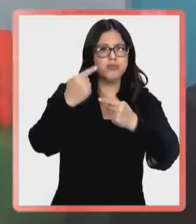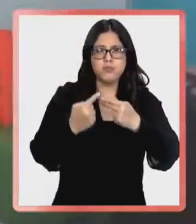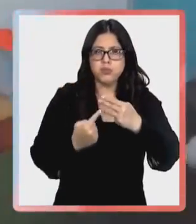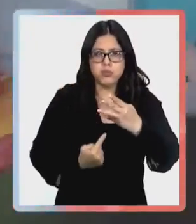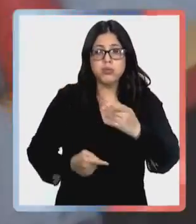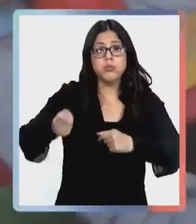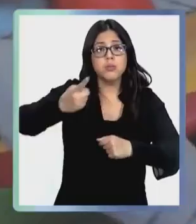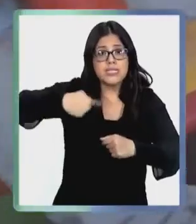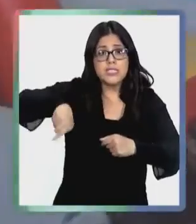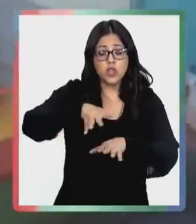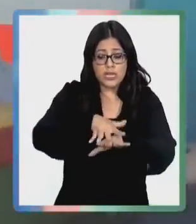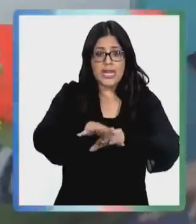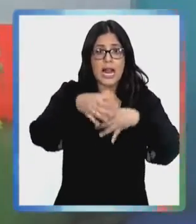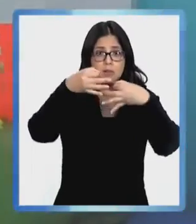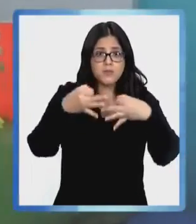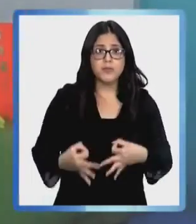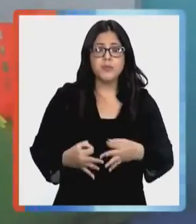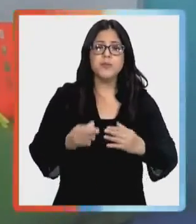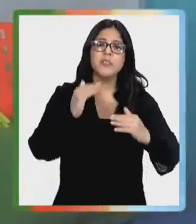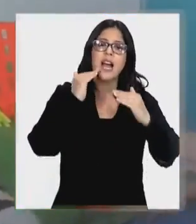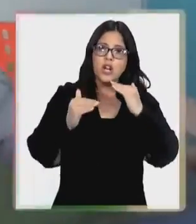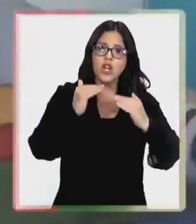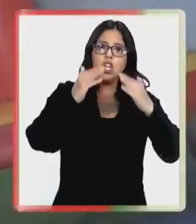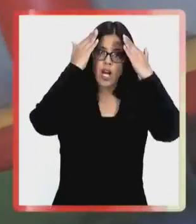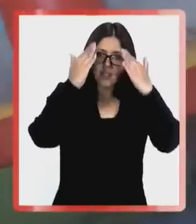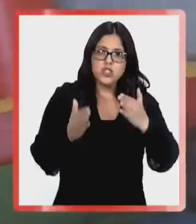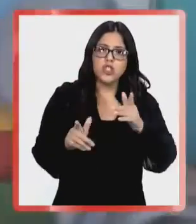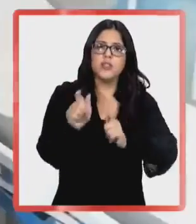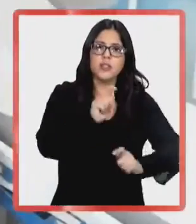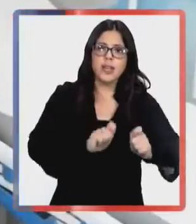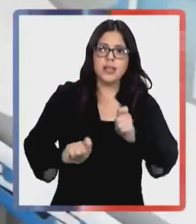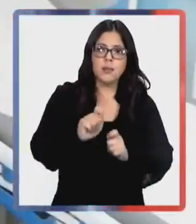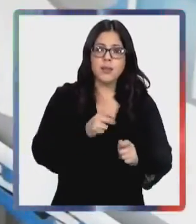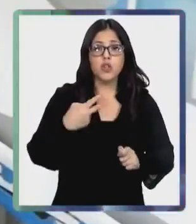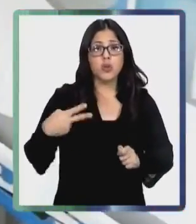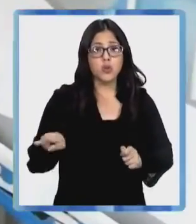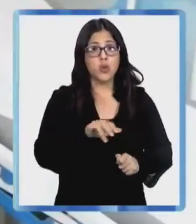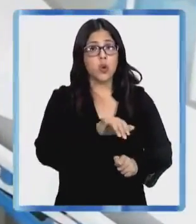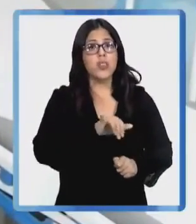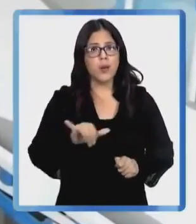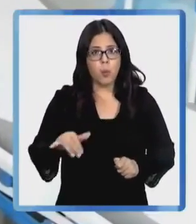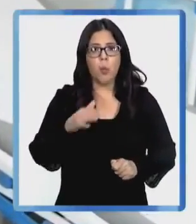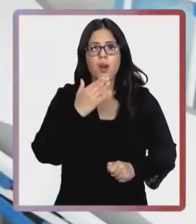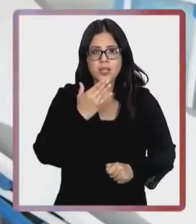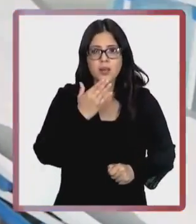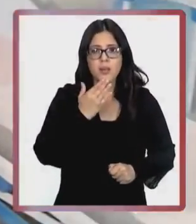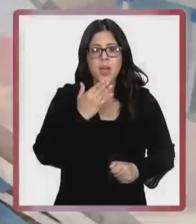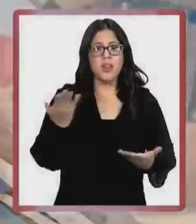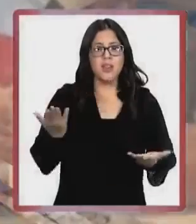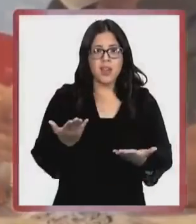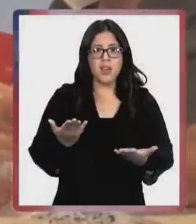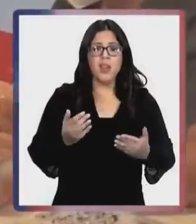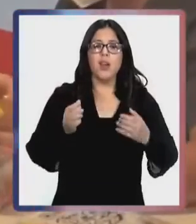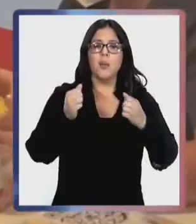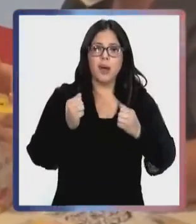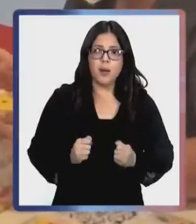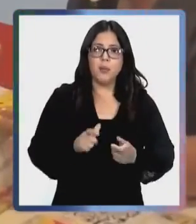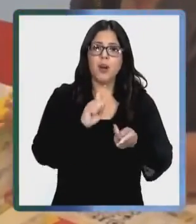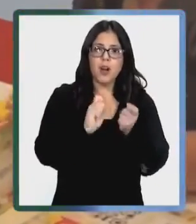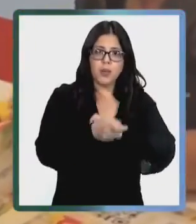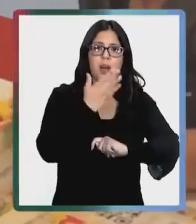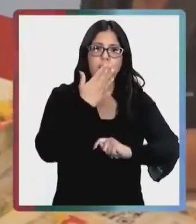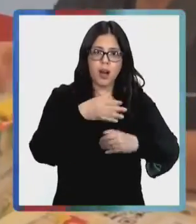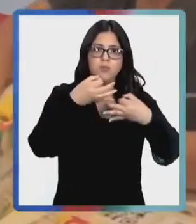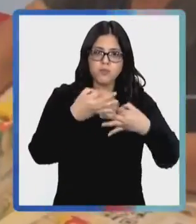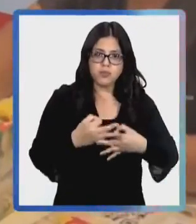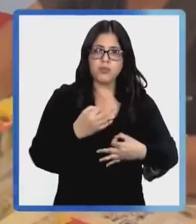que abordan de manera integral a los niños durante el tratamiento y después del tratamiento para poder mejorar su